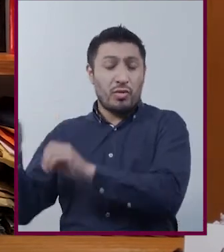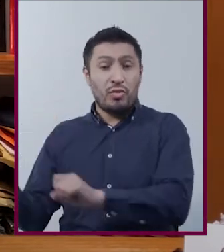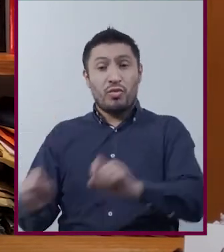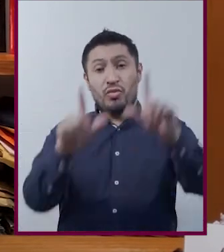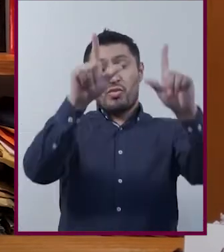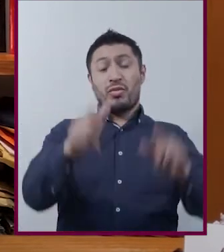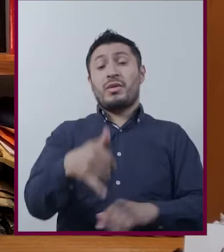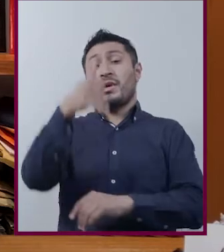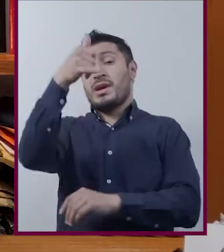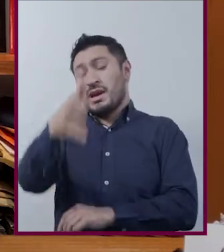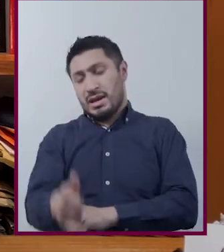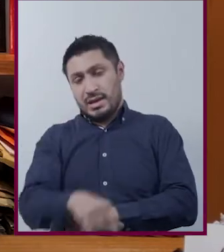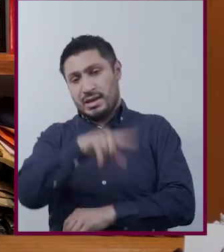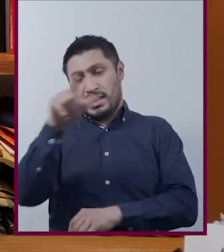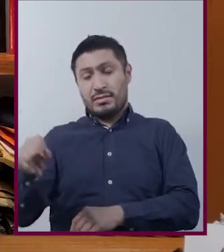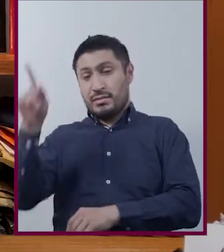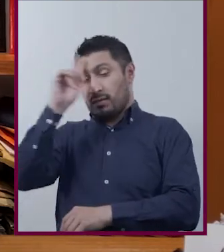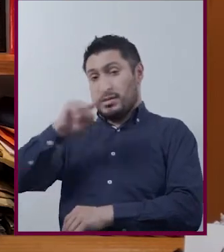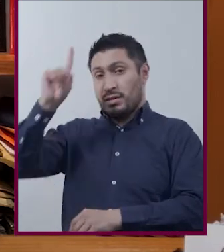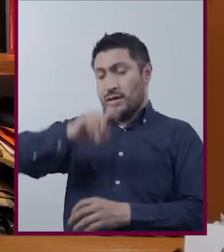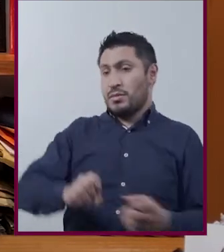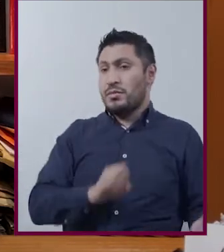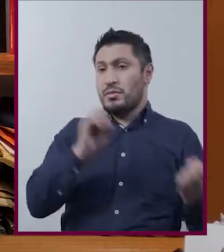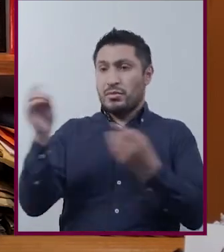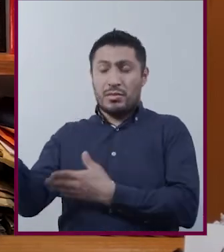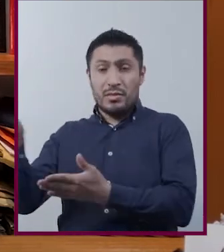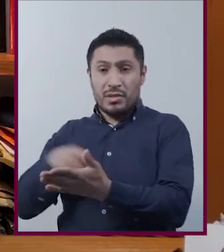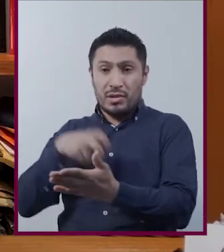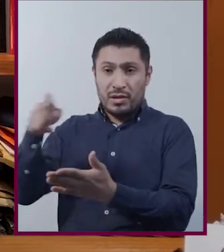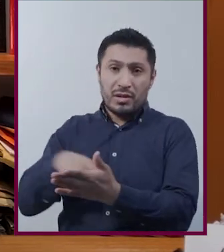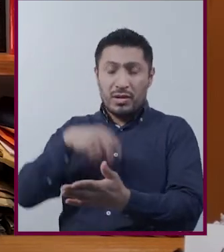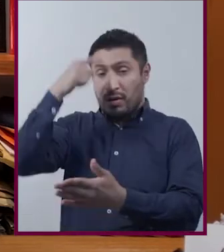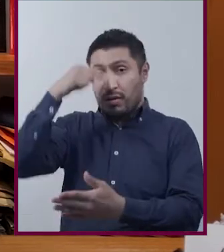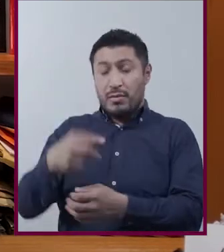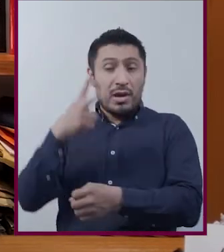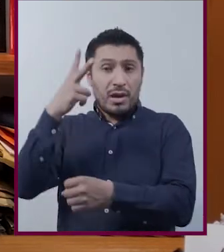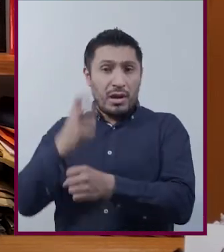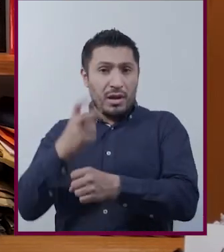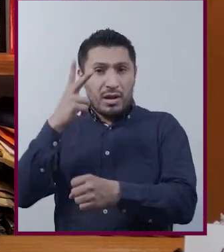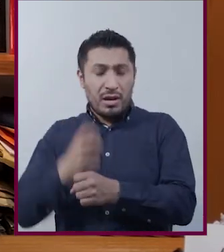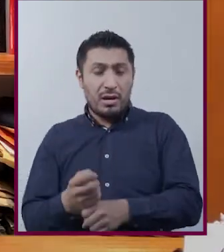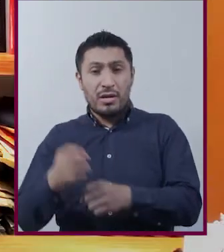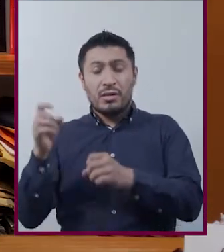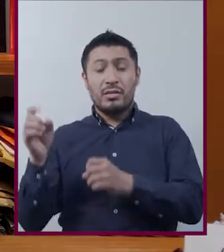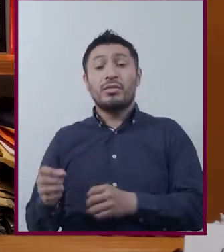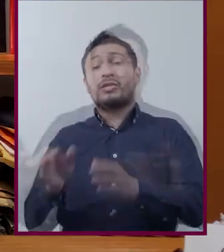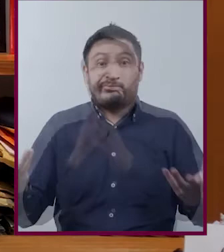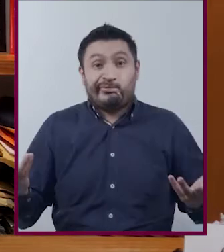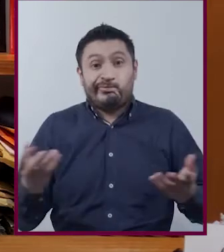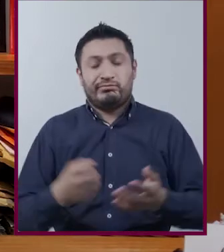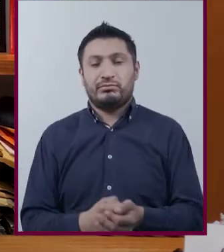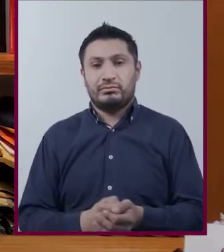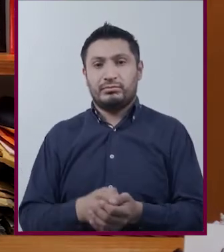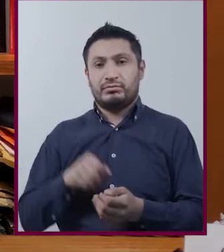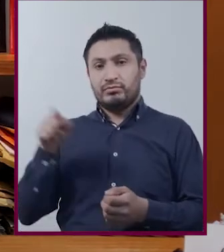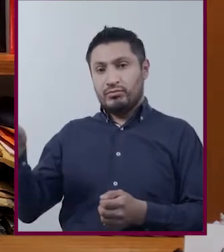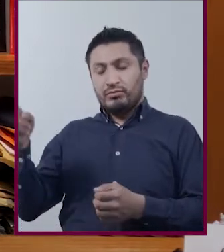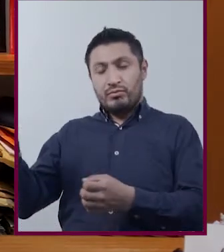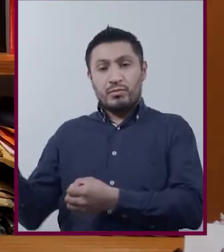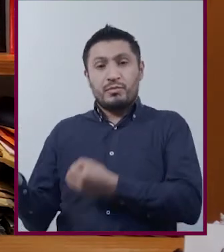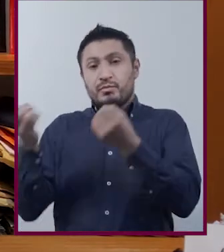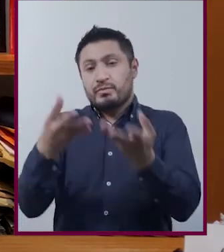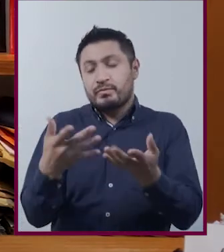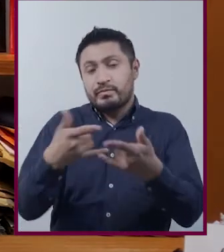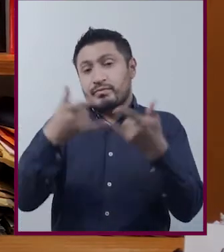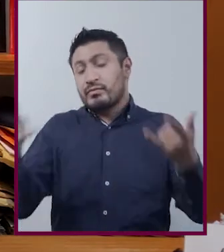luego le sugirió algunas correcciones para la segunda edición. ¿Qué aporta la mirada de